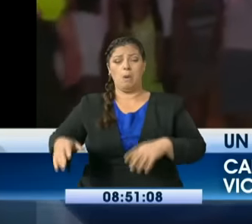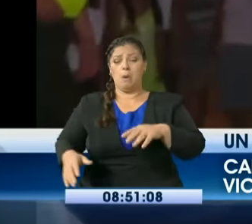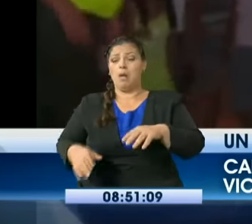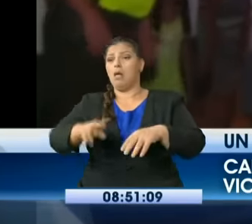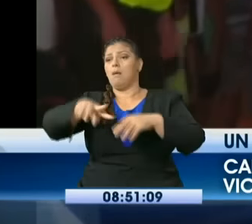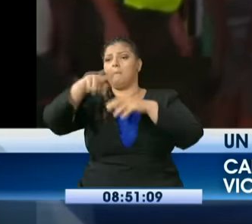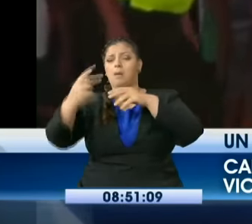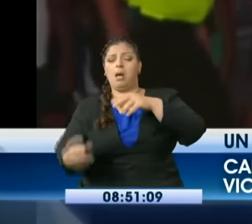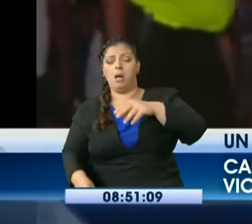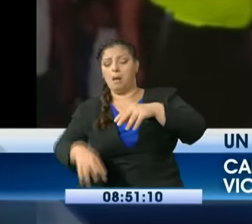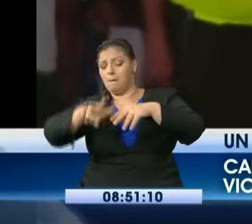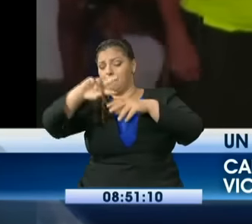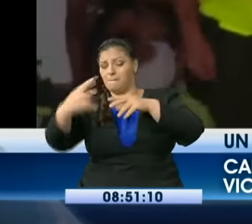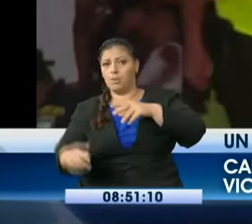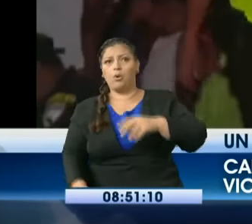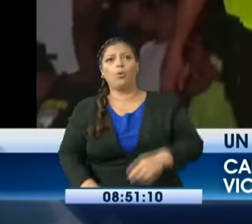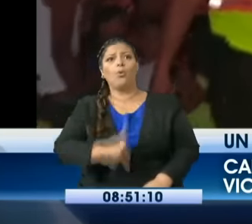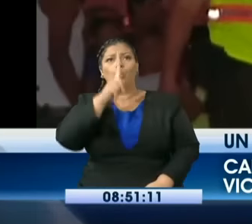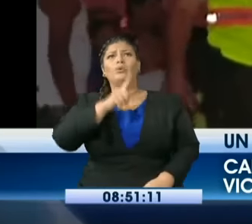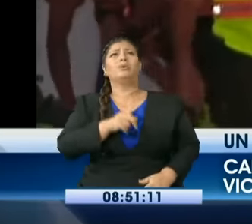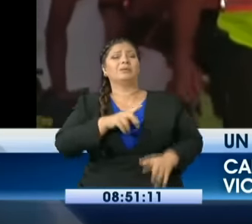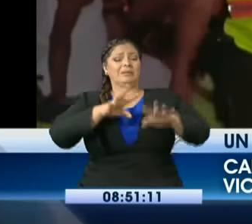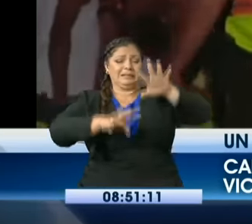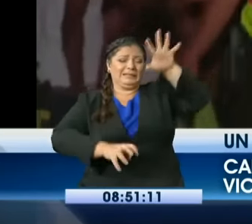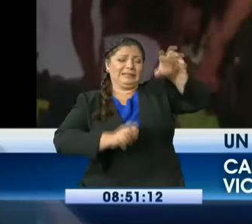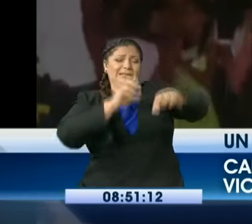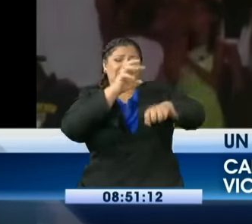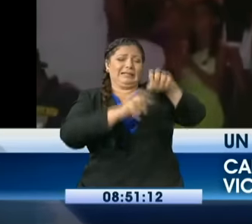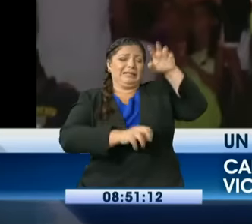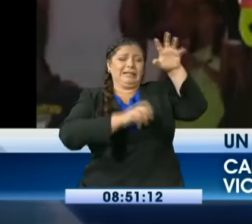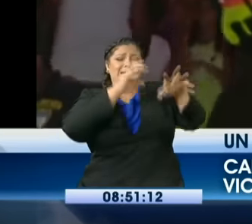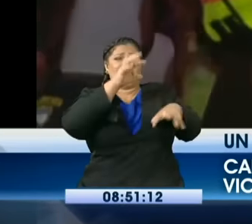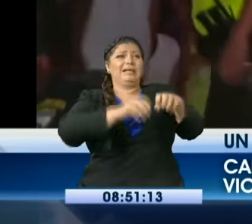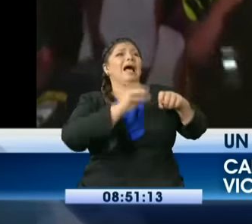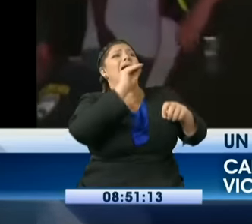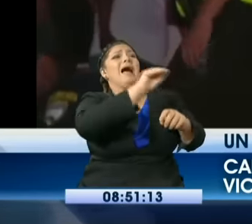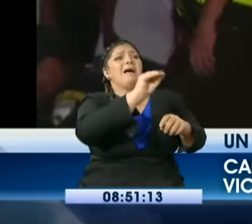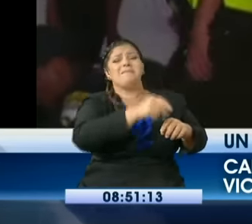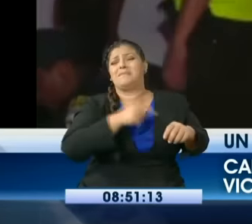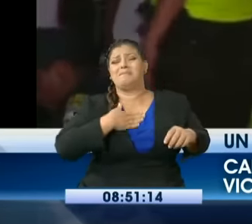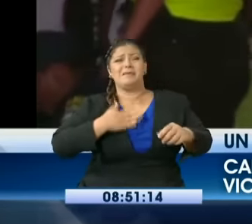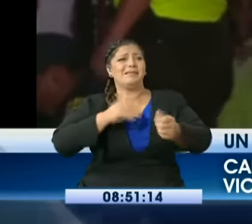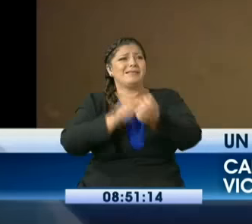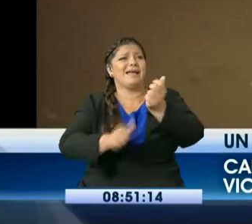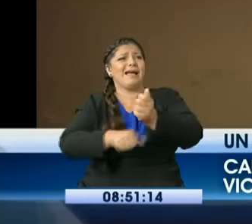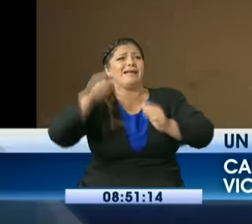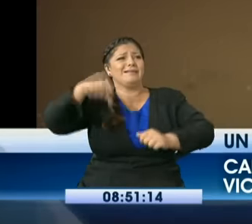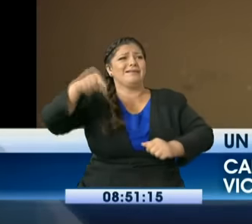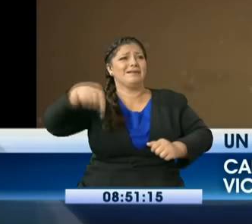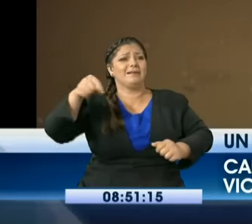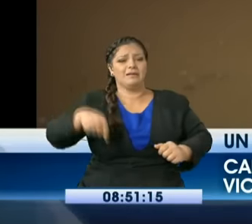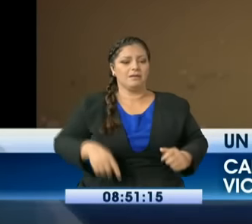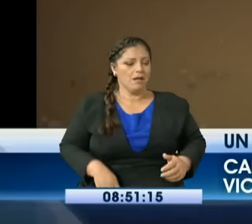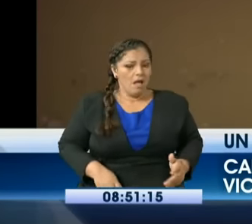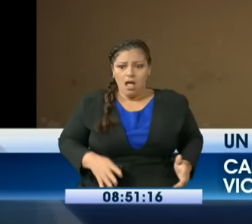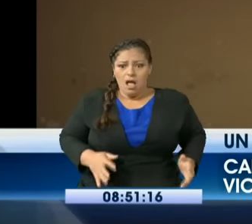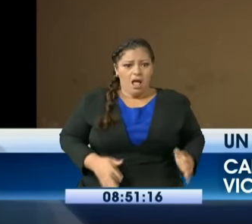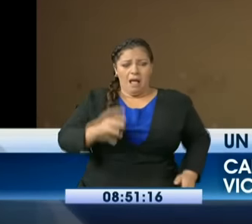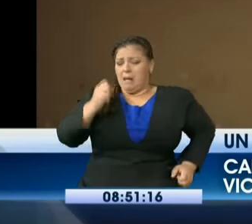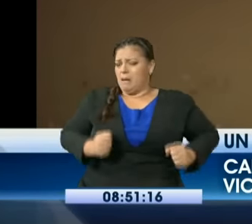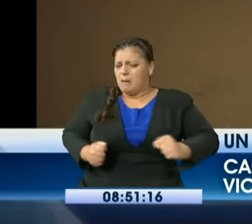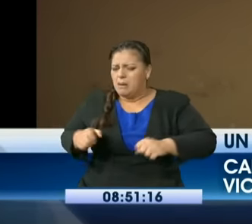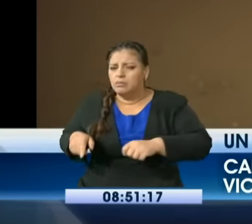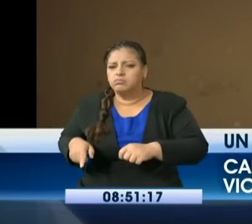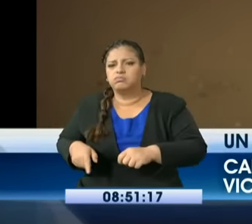pedir ayuda, pero al tratar de auxiliarlo, ya nada se pudo hacer. Por favor, que se haga justicia con la gente de